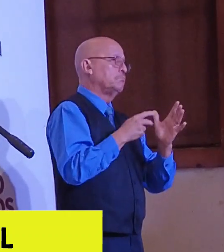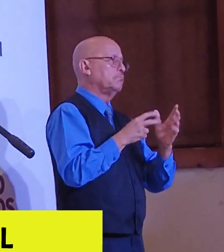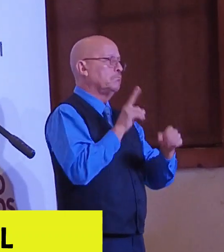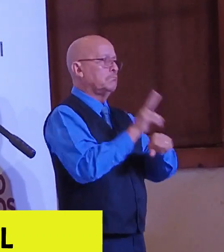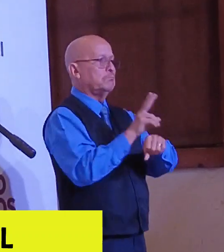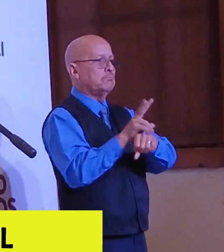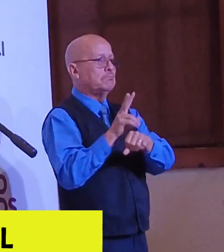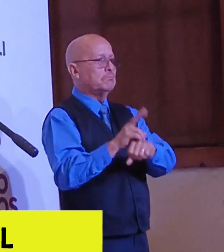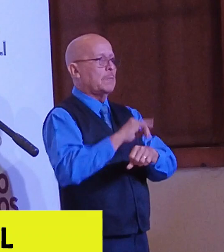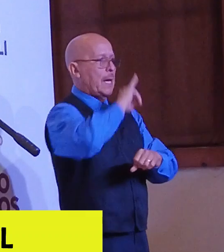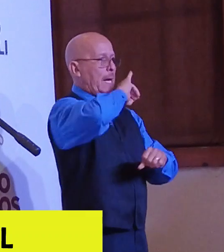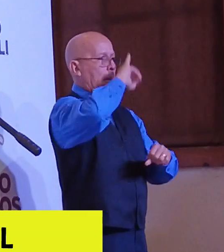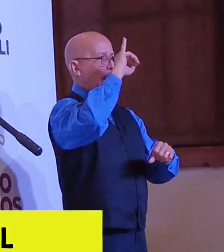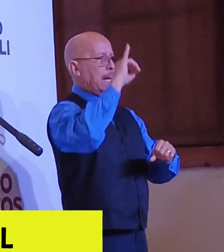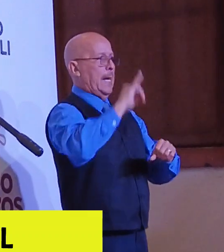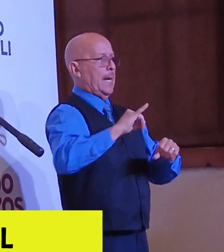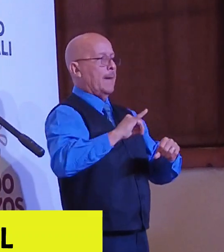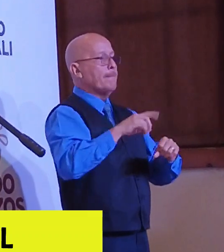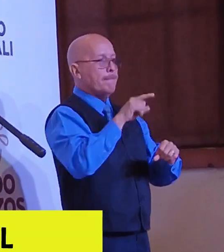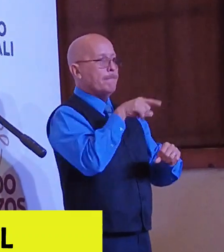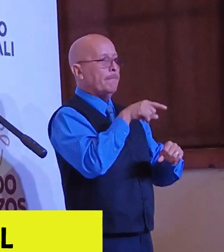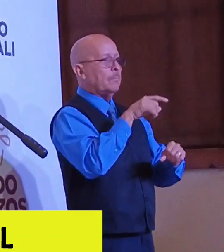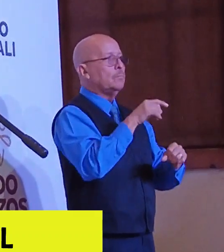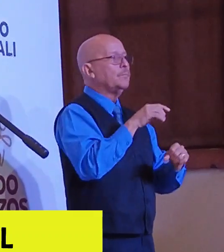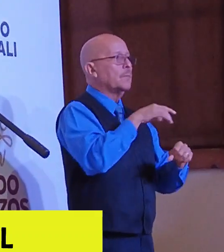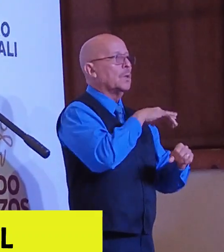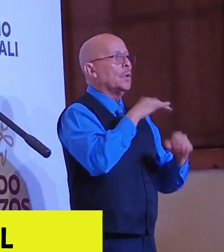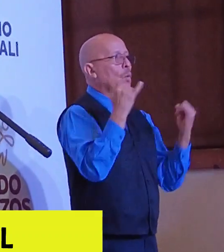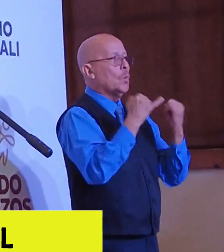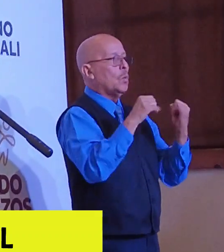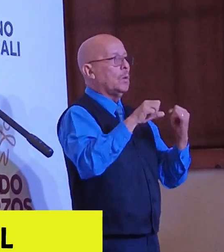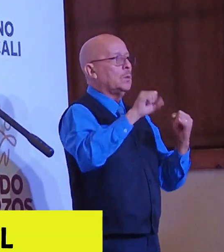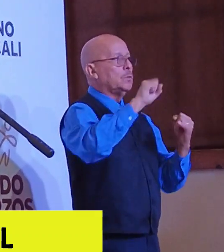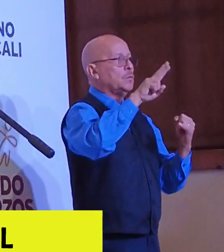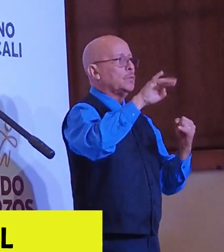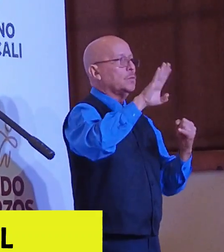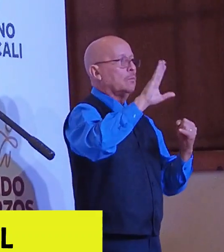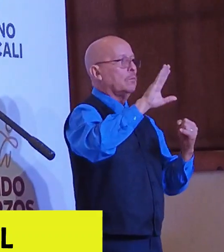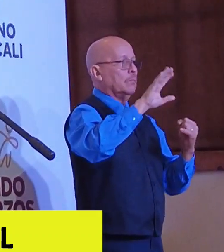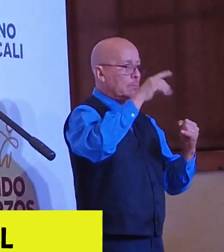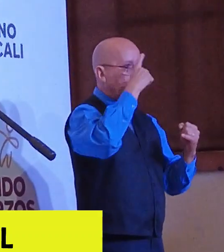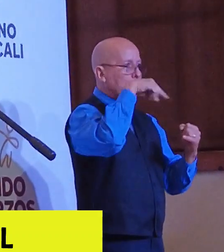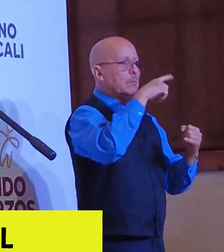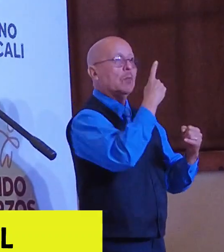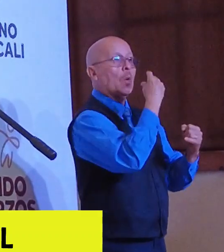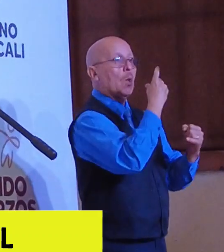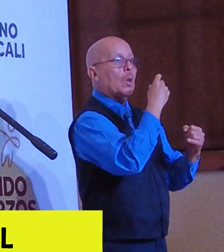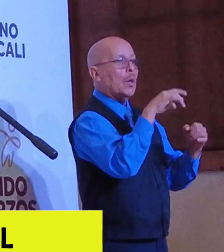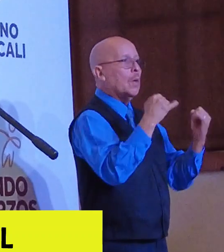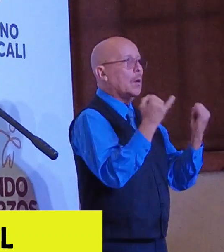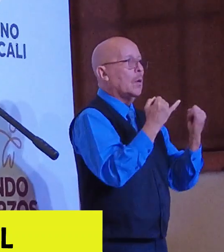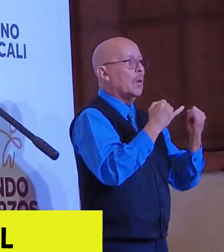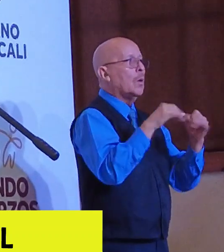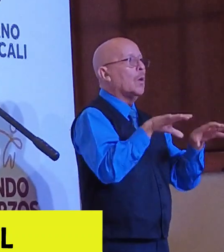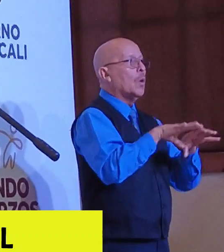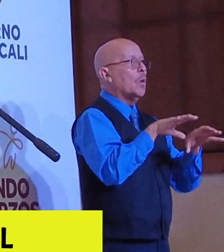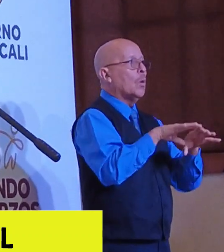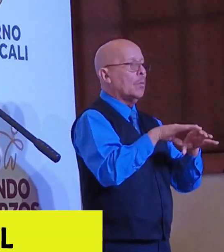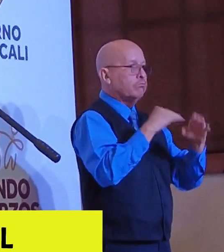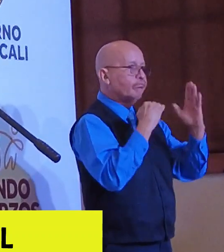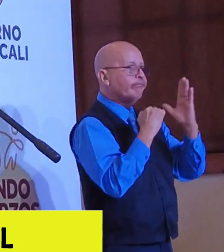jefe de turno y su comandante. Actualmente, ella se desempeñaba como su comandante del área de